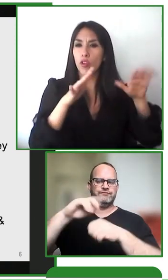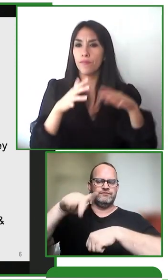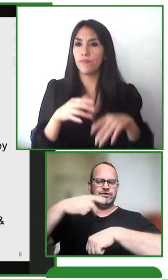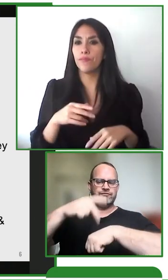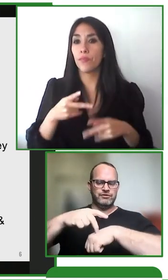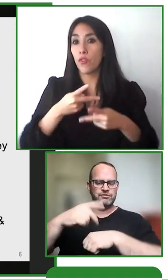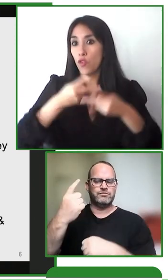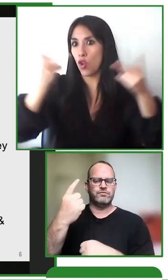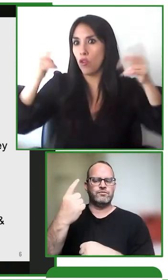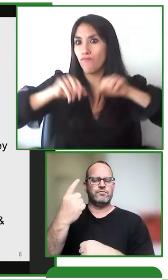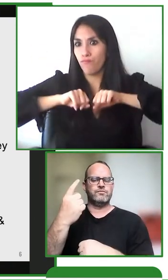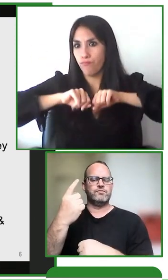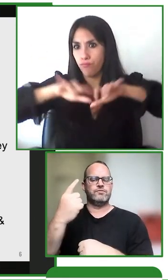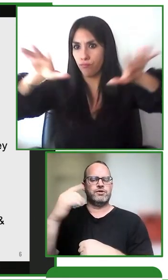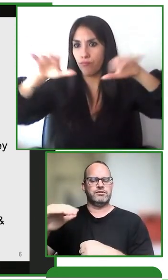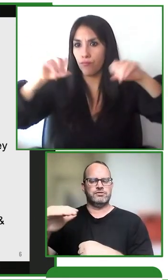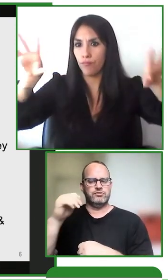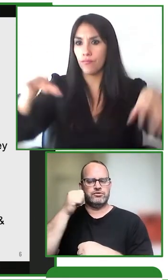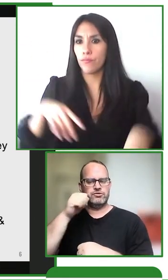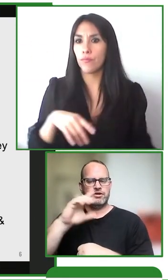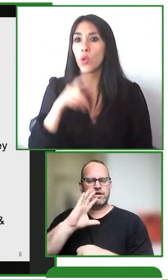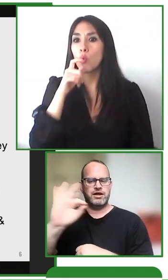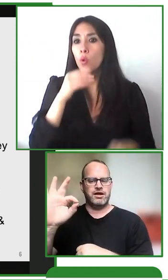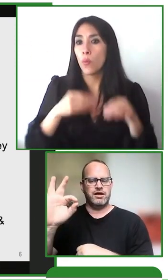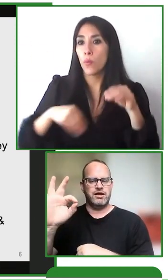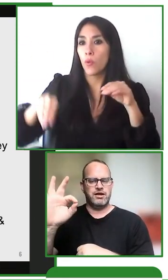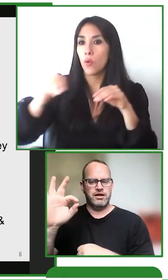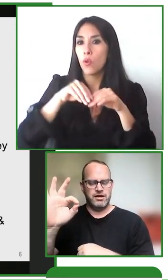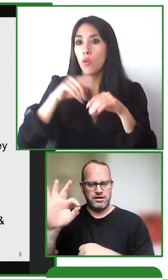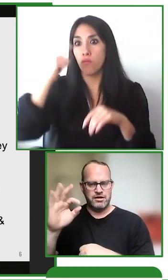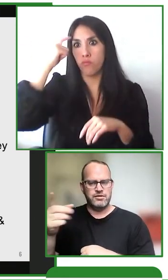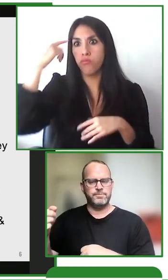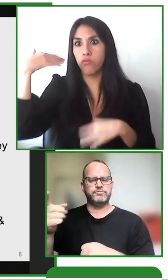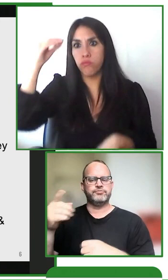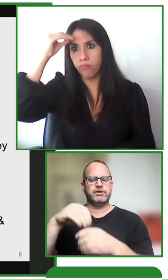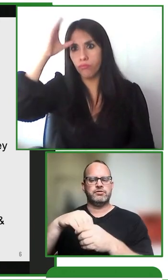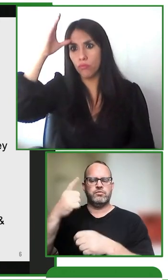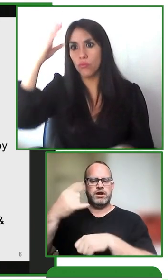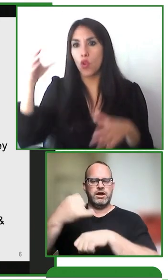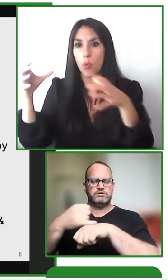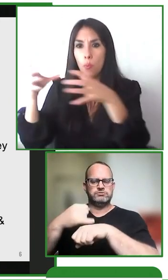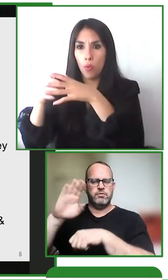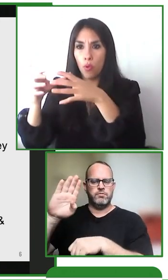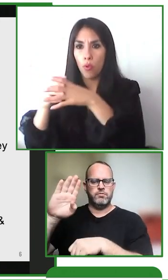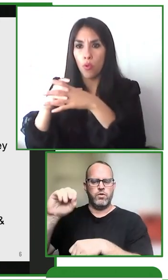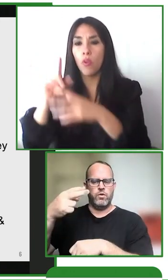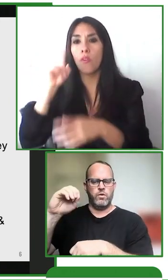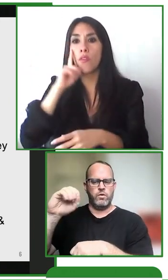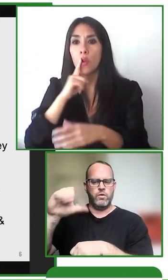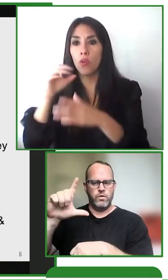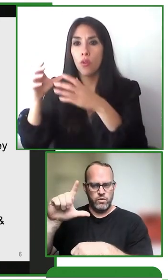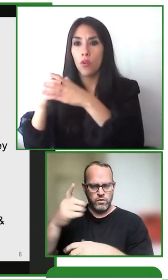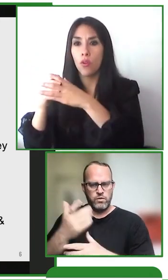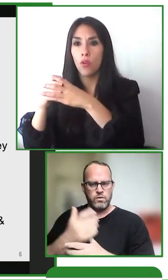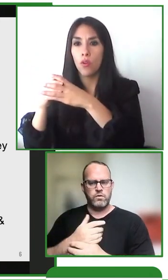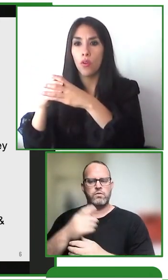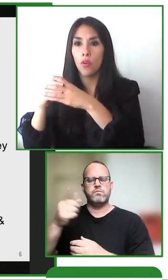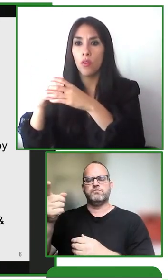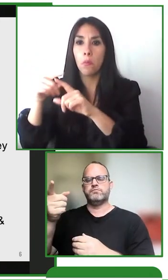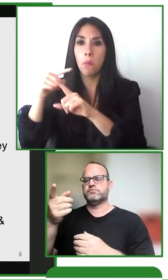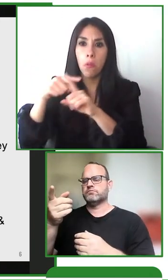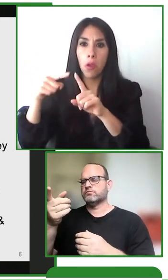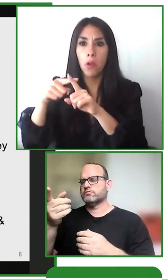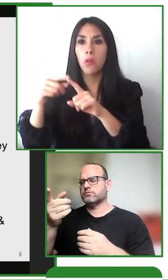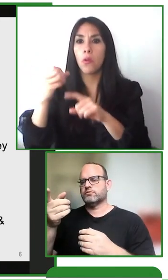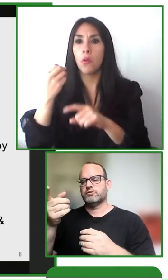y tener más conciencia acerca de esta población sorda en los medios sociales o en las redes sociales.